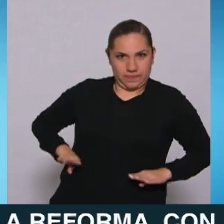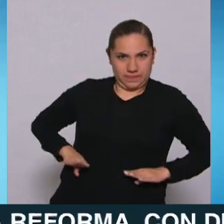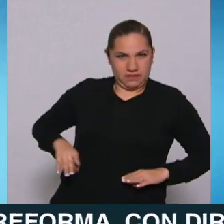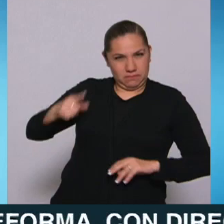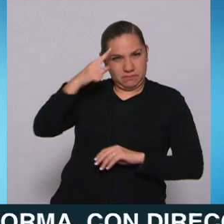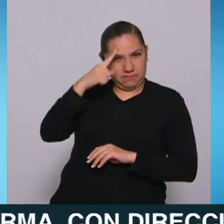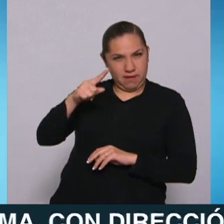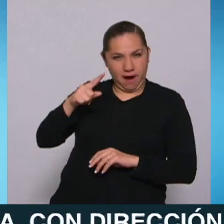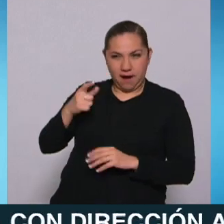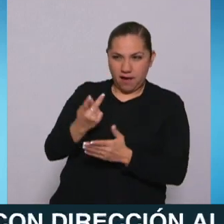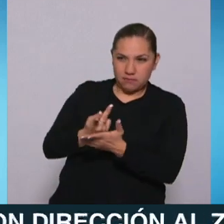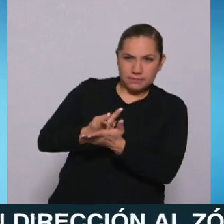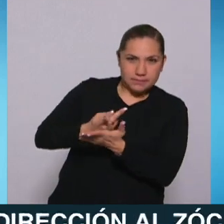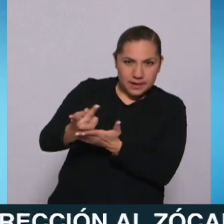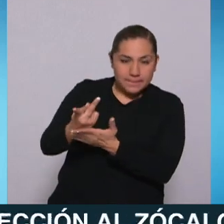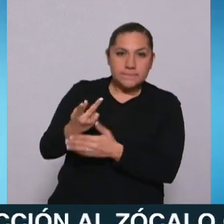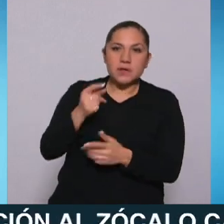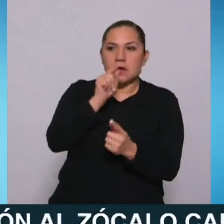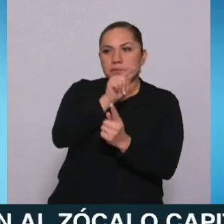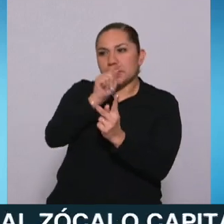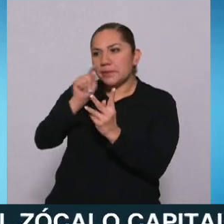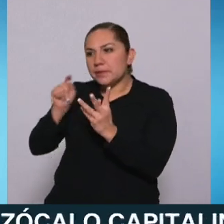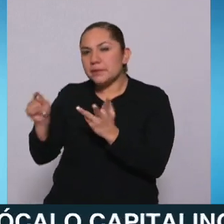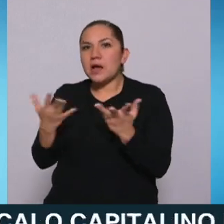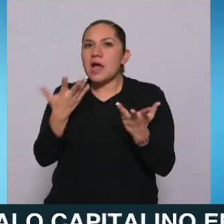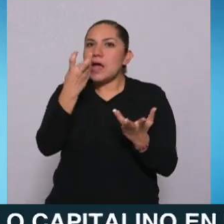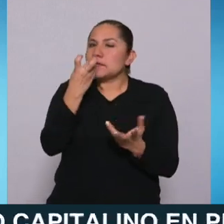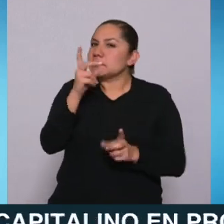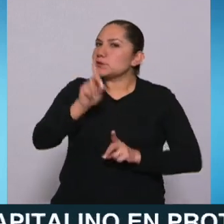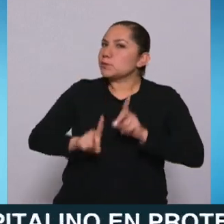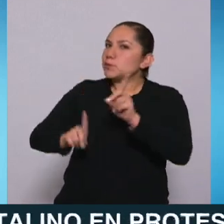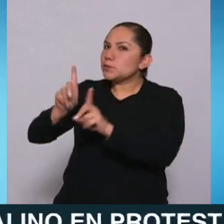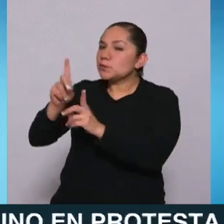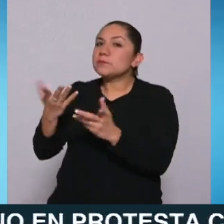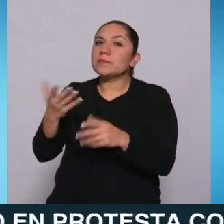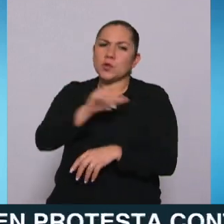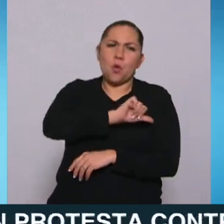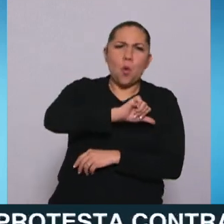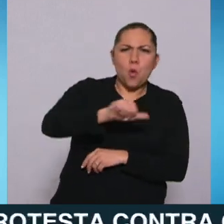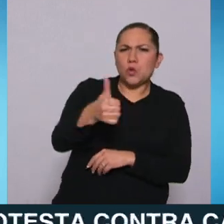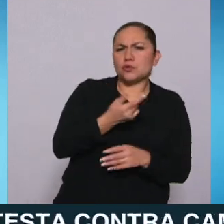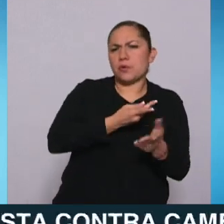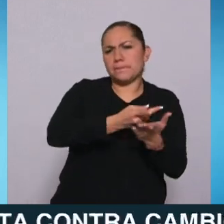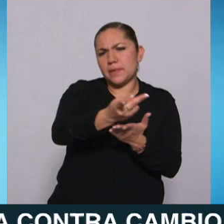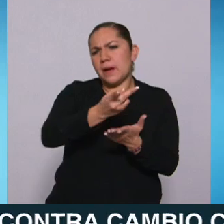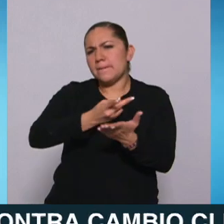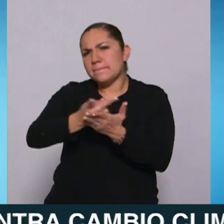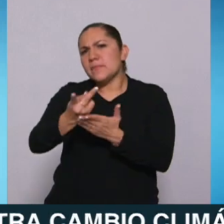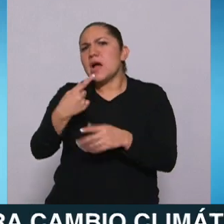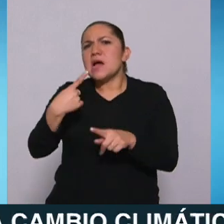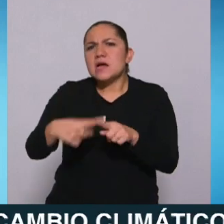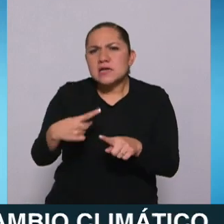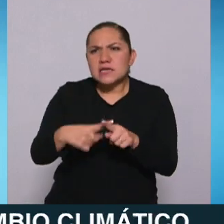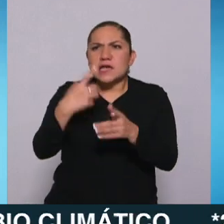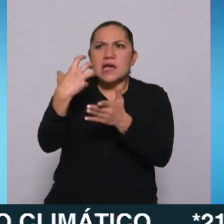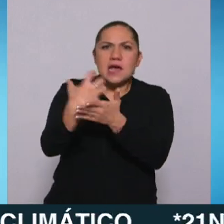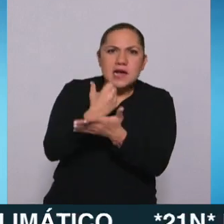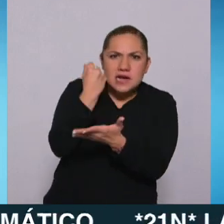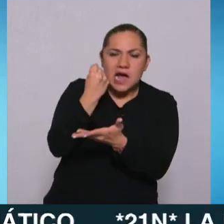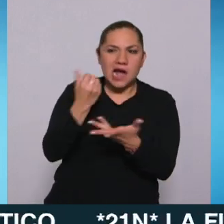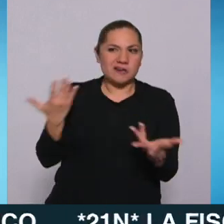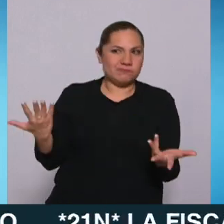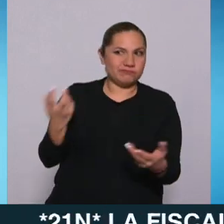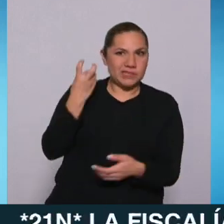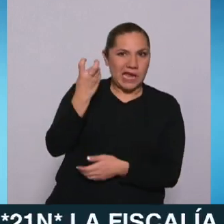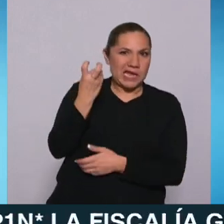que ha habido en las otras premiaciones y los ganadores, porque eso nos dejan saber qué es lo más probable a suceder